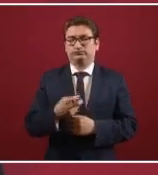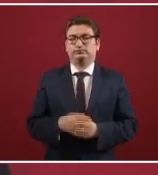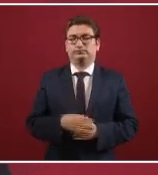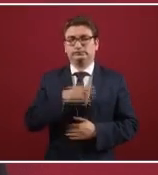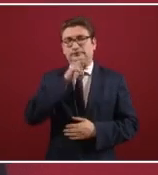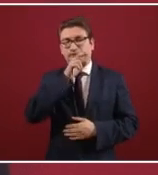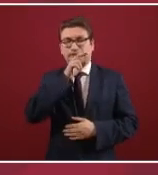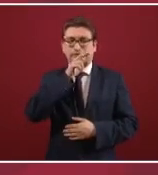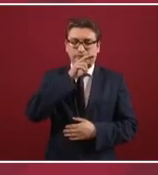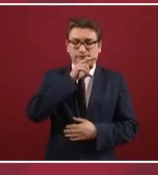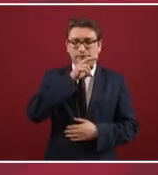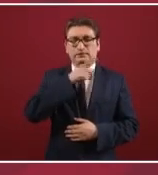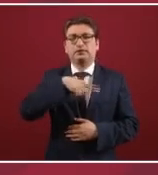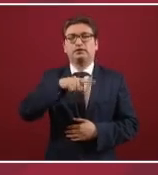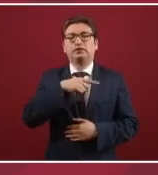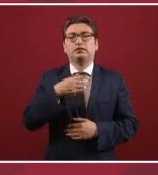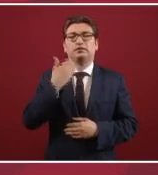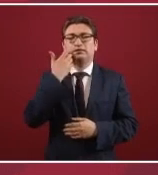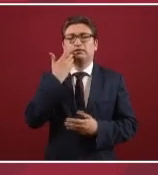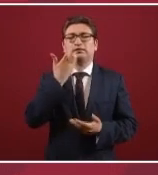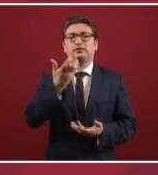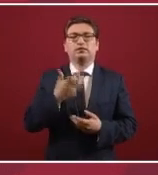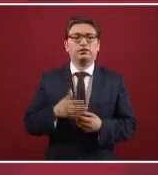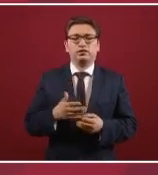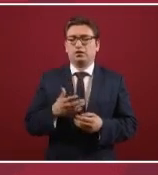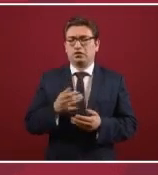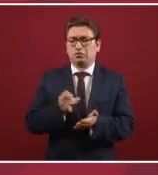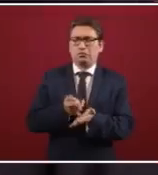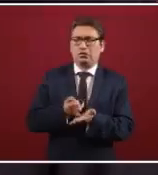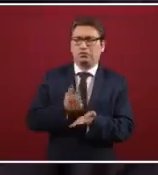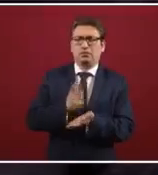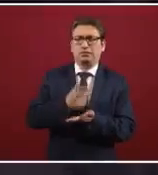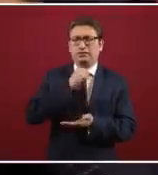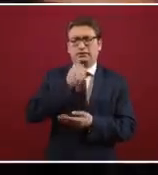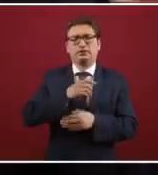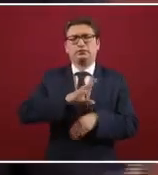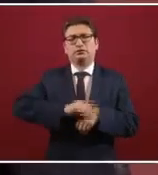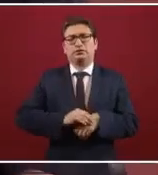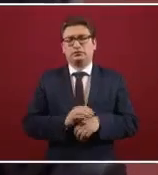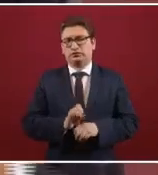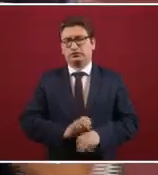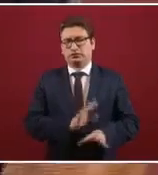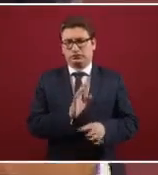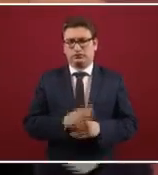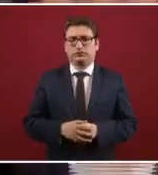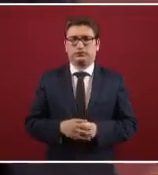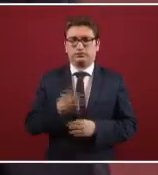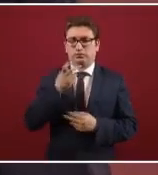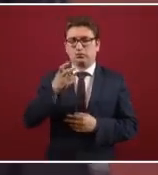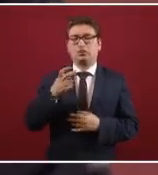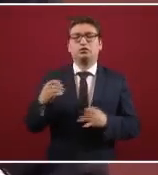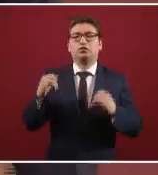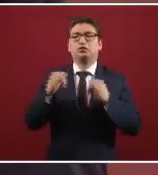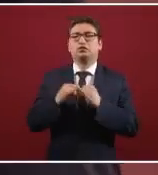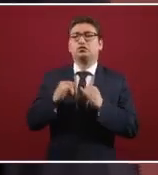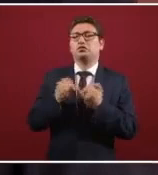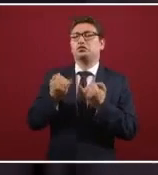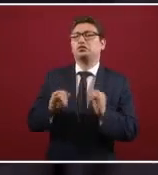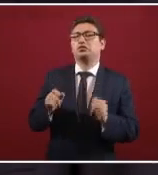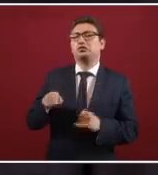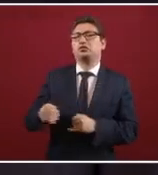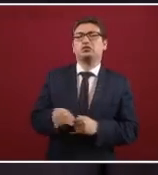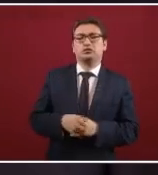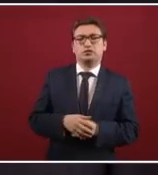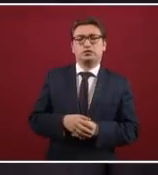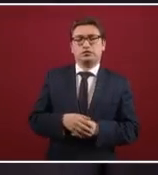era mantener las condonaciones de impuestos supuestamente un organismo independiente autónomo